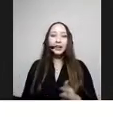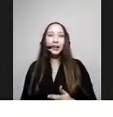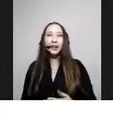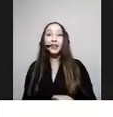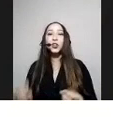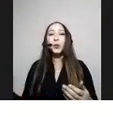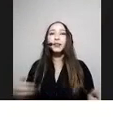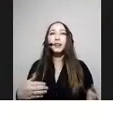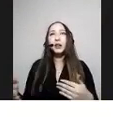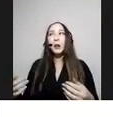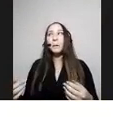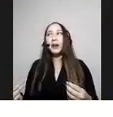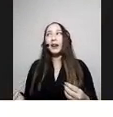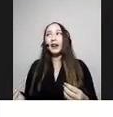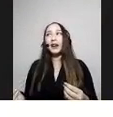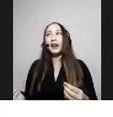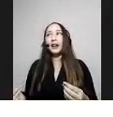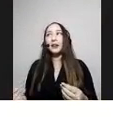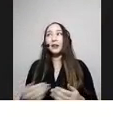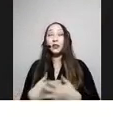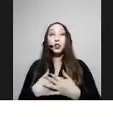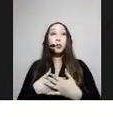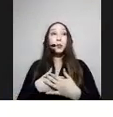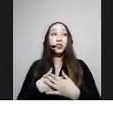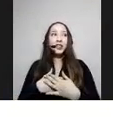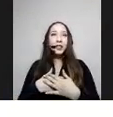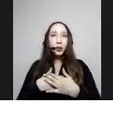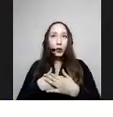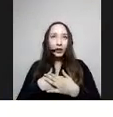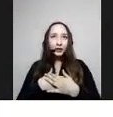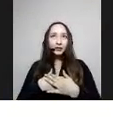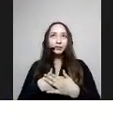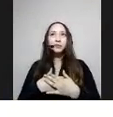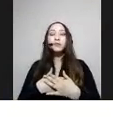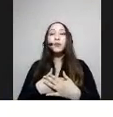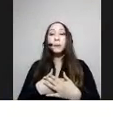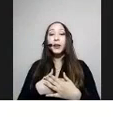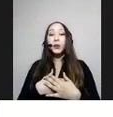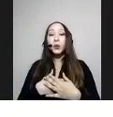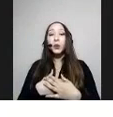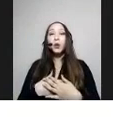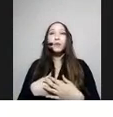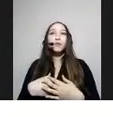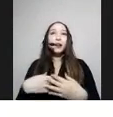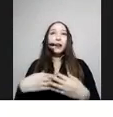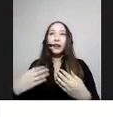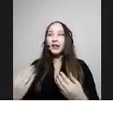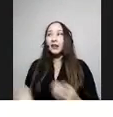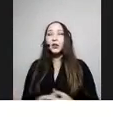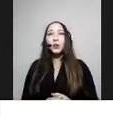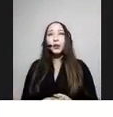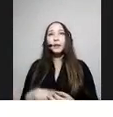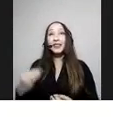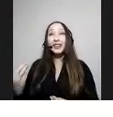mañana, en la tarde. Eso puede ser para nosotros como personas individuales, pero